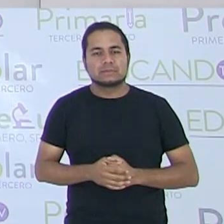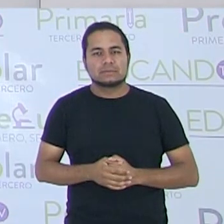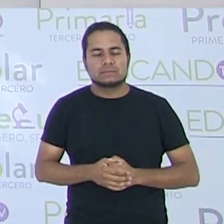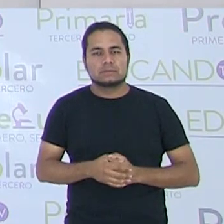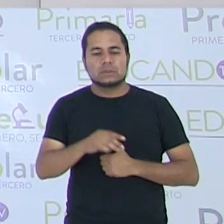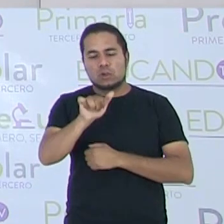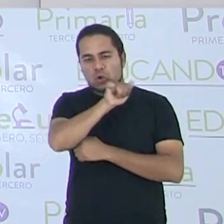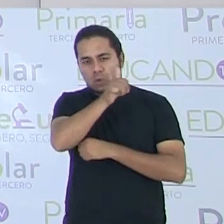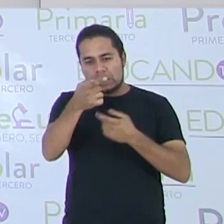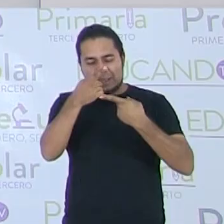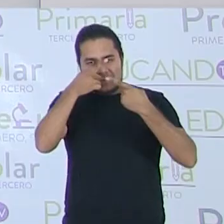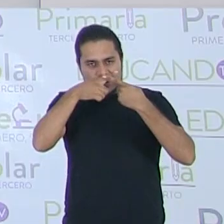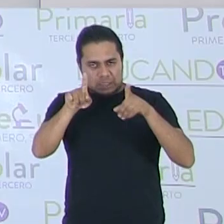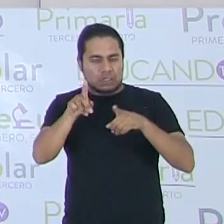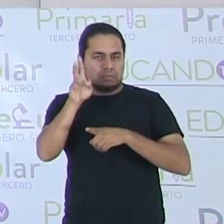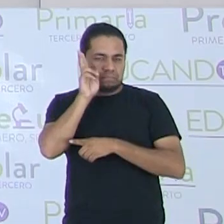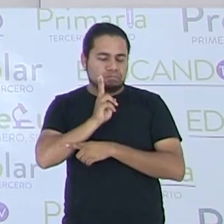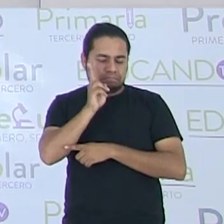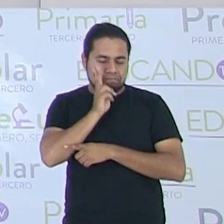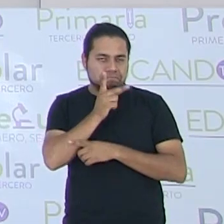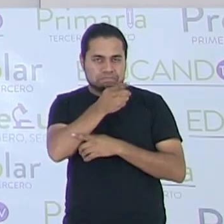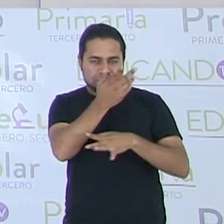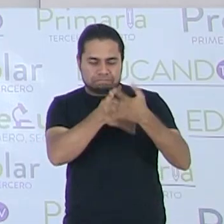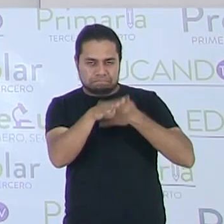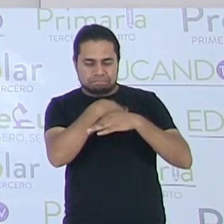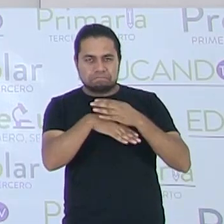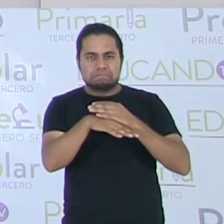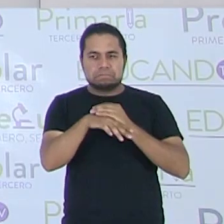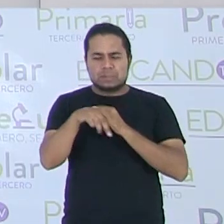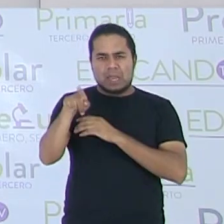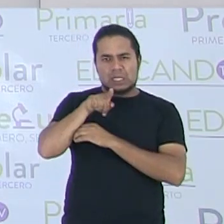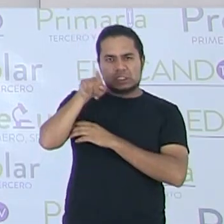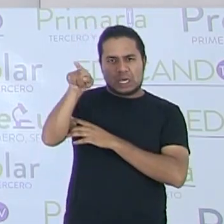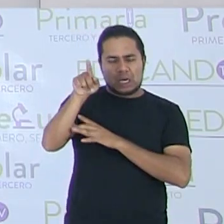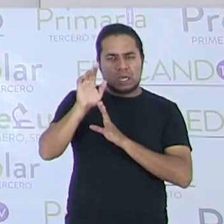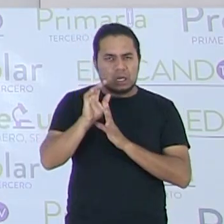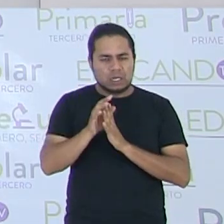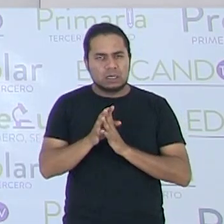ver. Cuando dice allá,